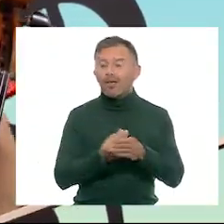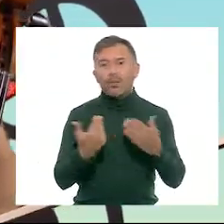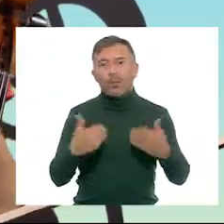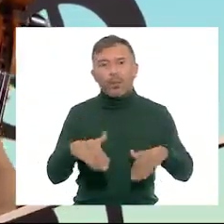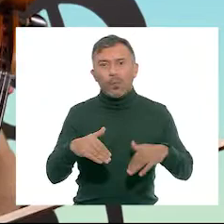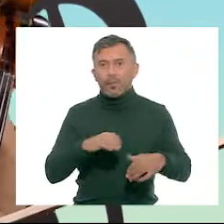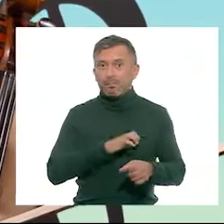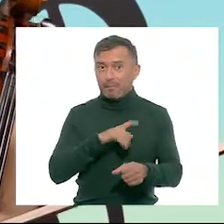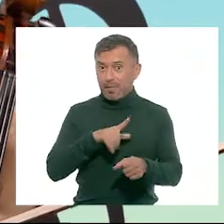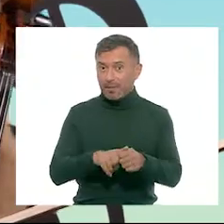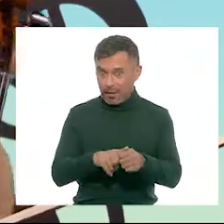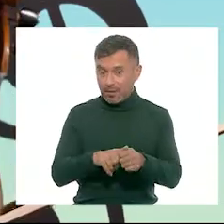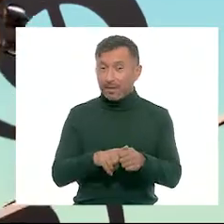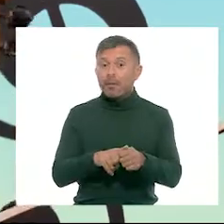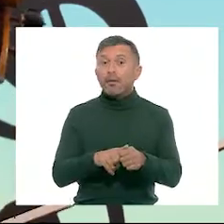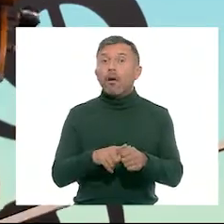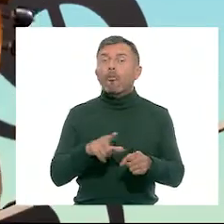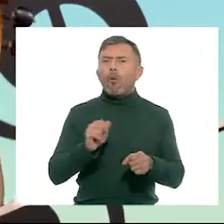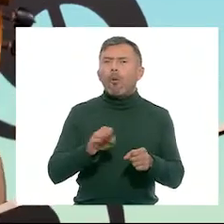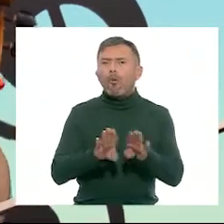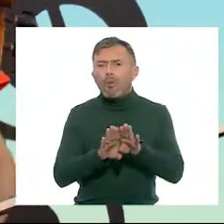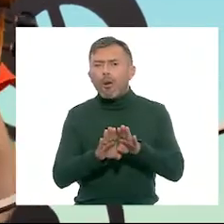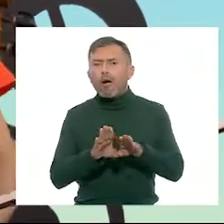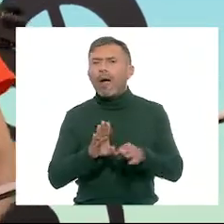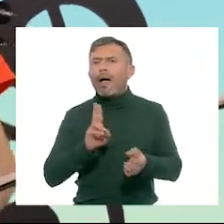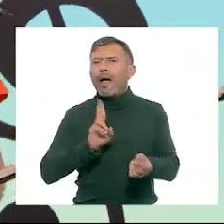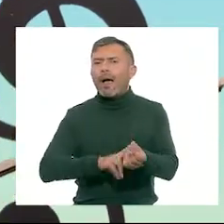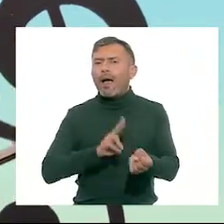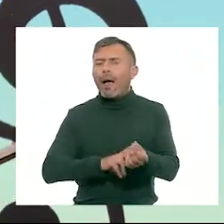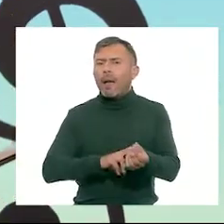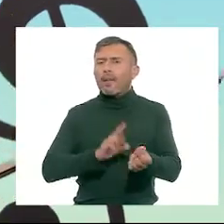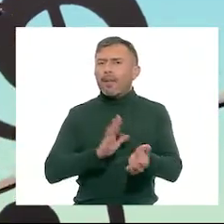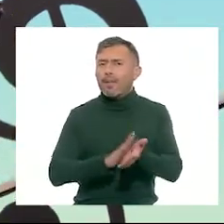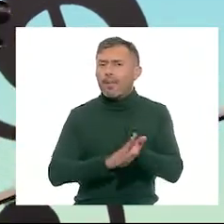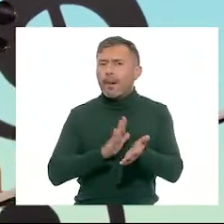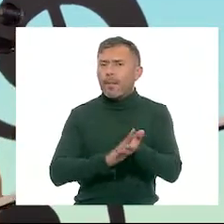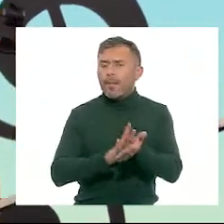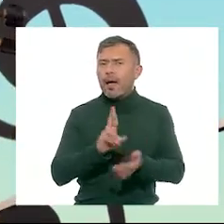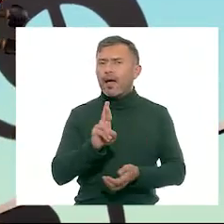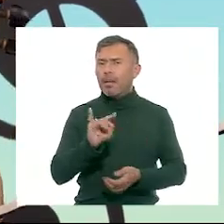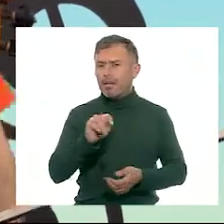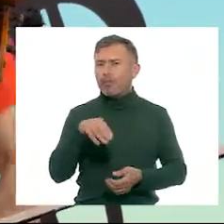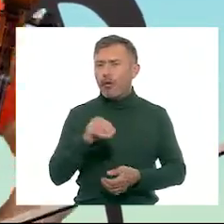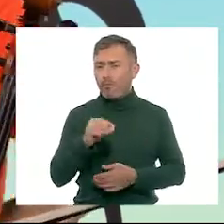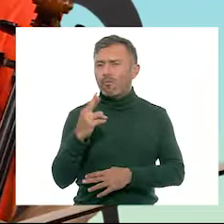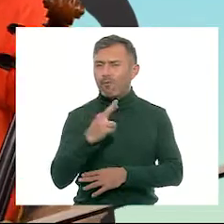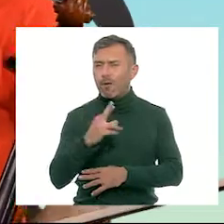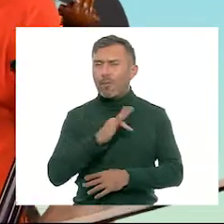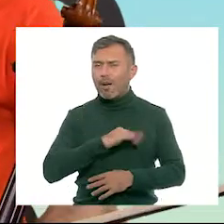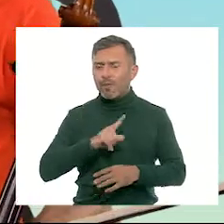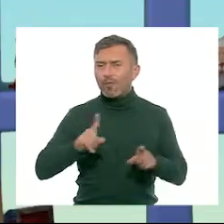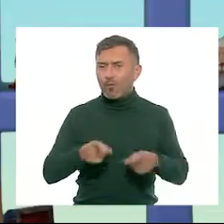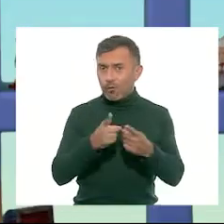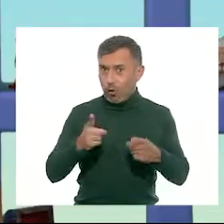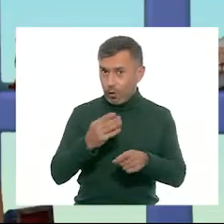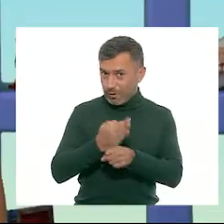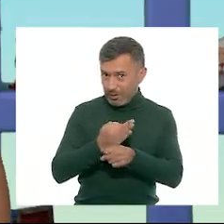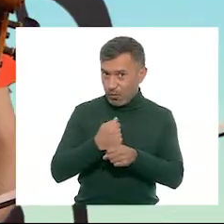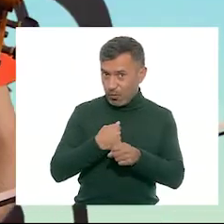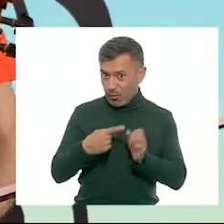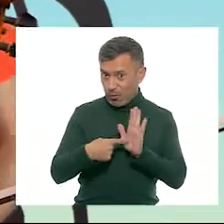vamos a conseguir encontrar los ritmos de las músicas que vamos a tocar. Voy a tocar unas melodías y mi querida Gaby,